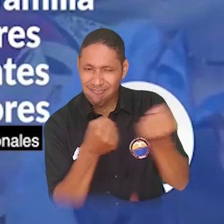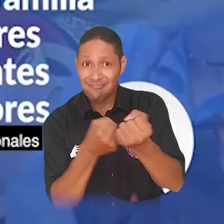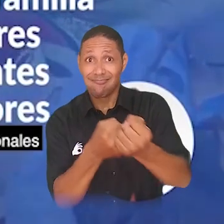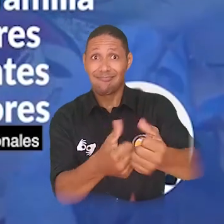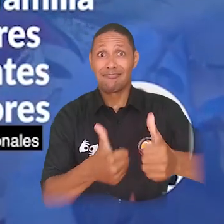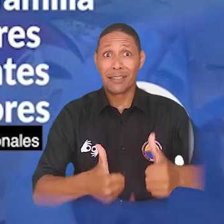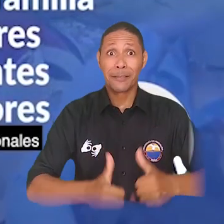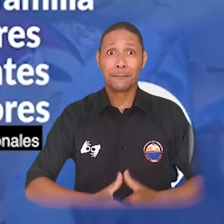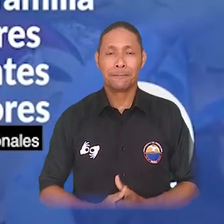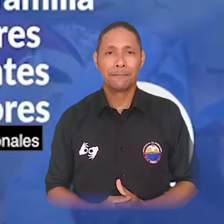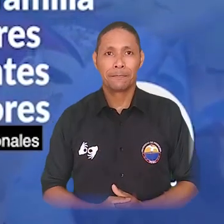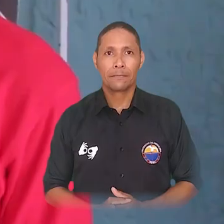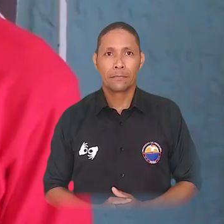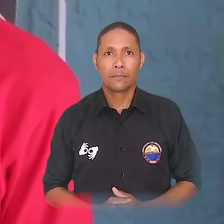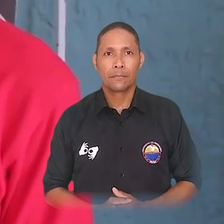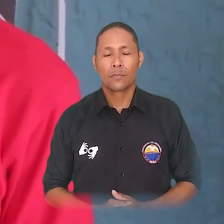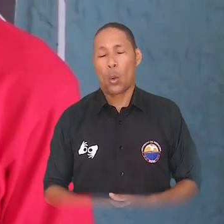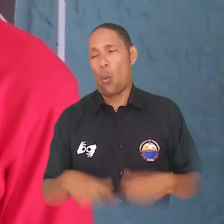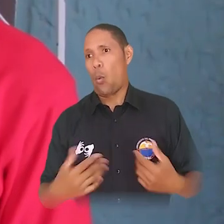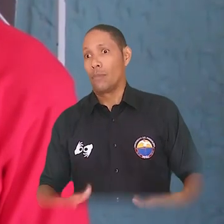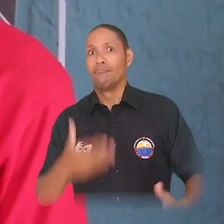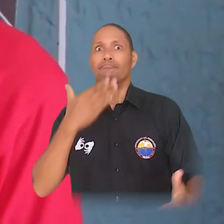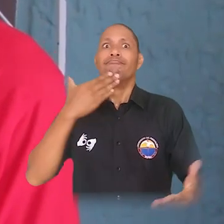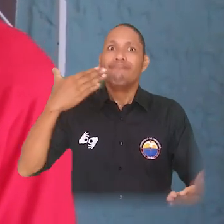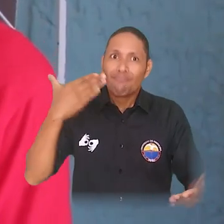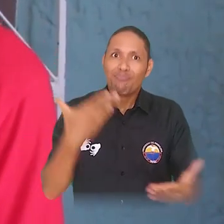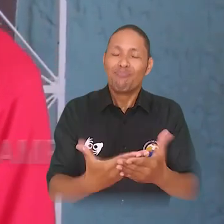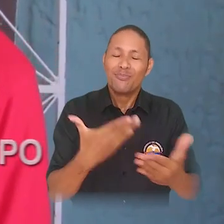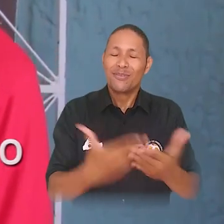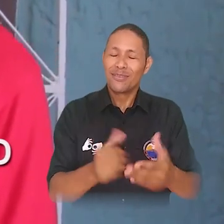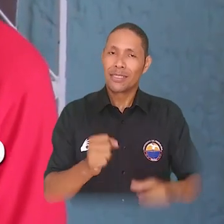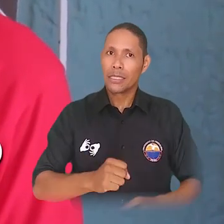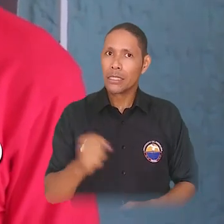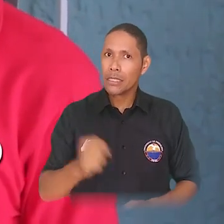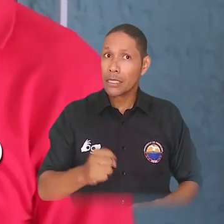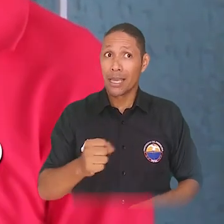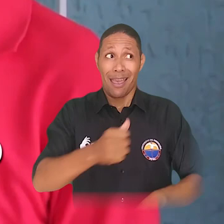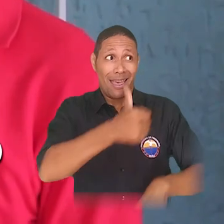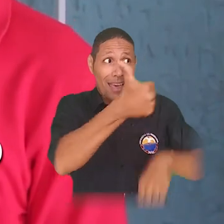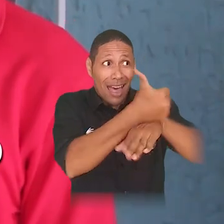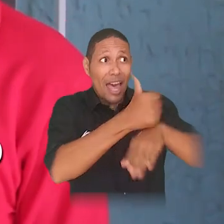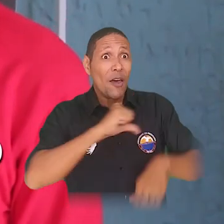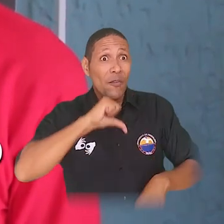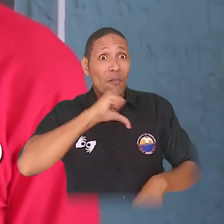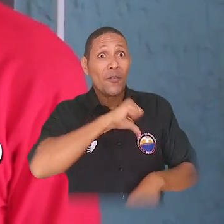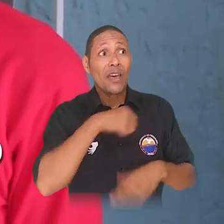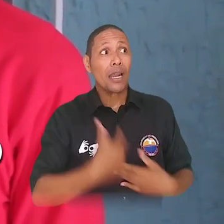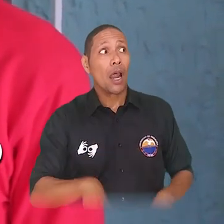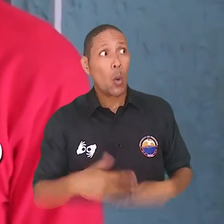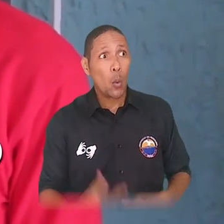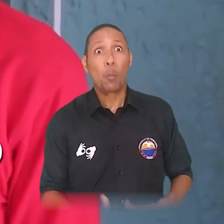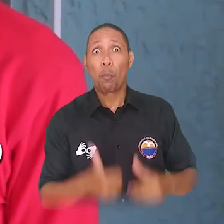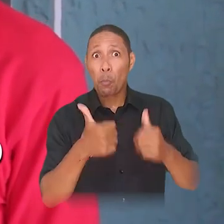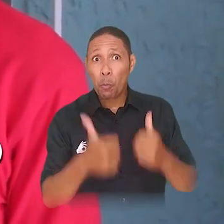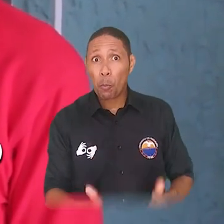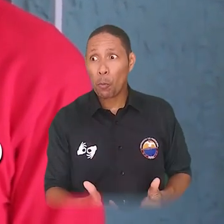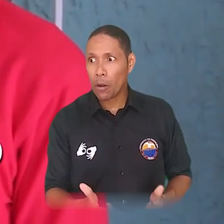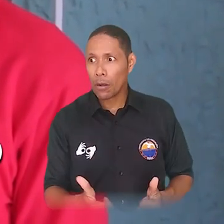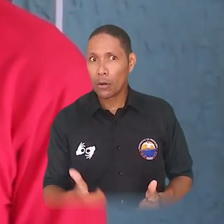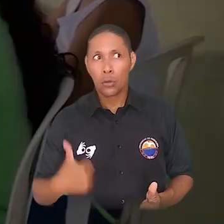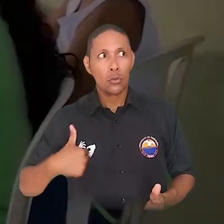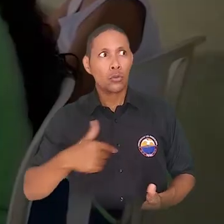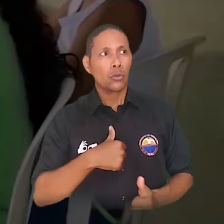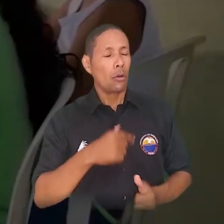situación de los universitarios. Muy agradecido en cuanto al doctor Pablo Vera, porque este es